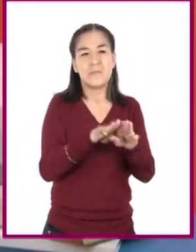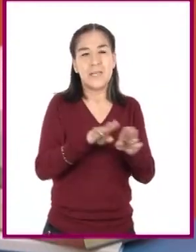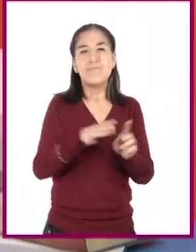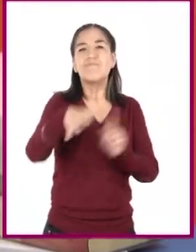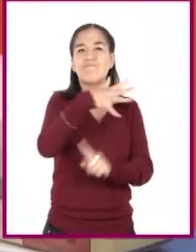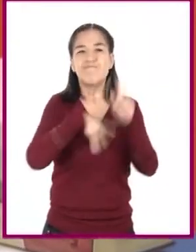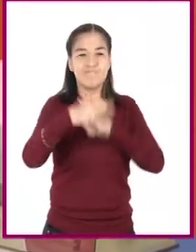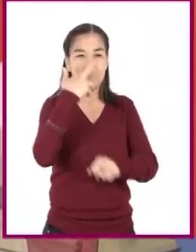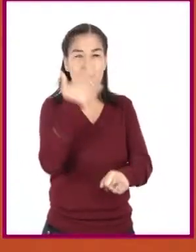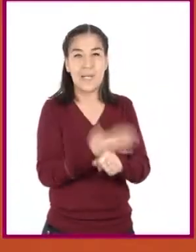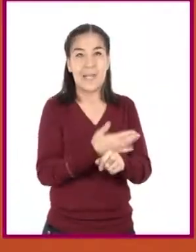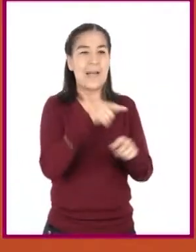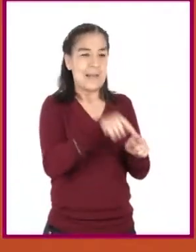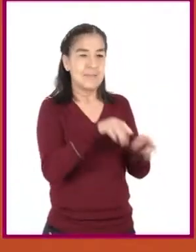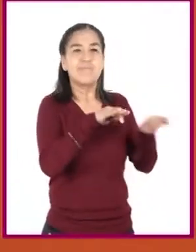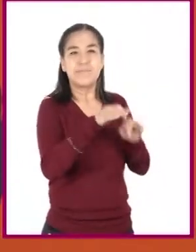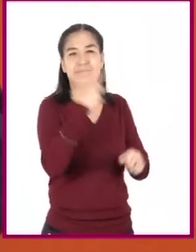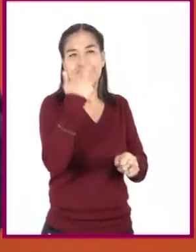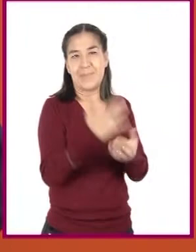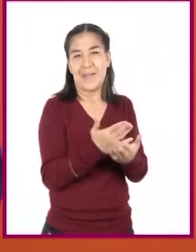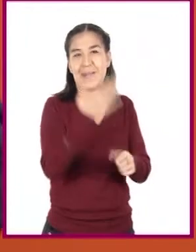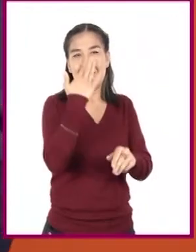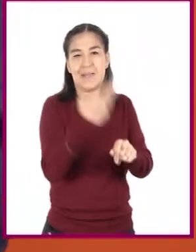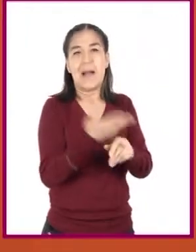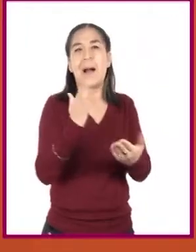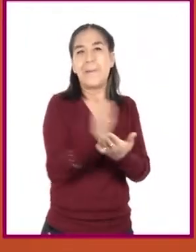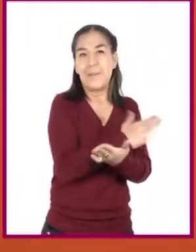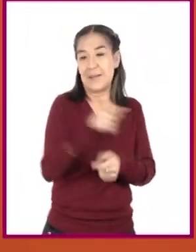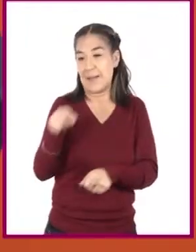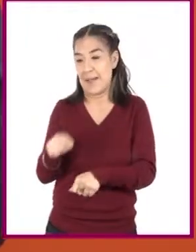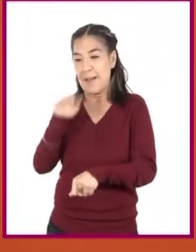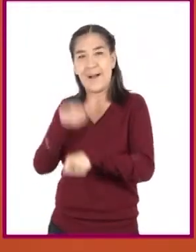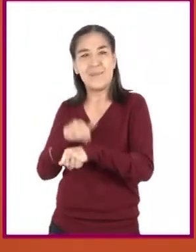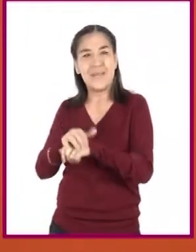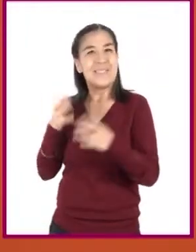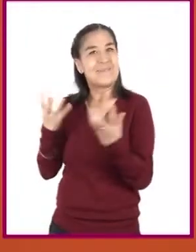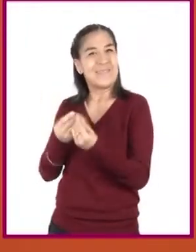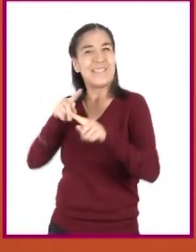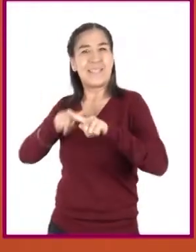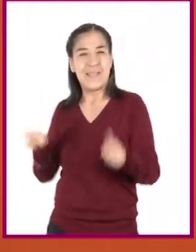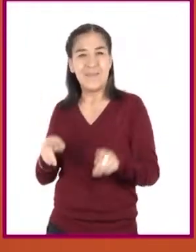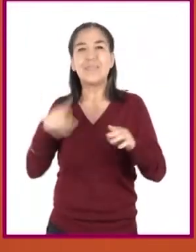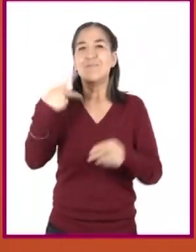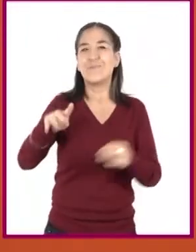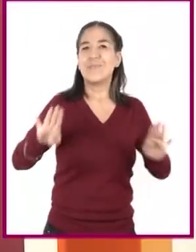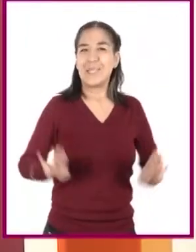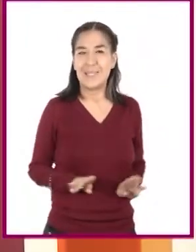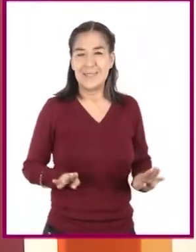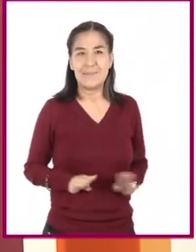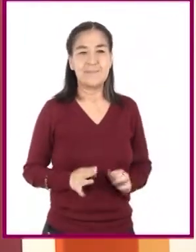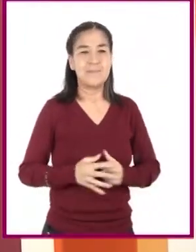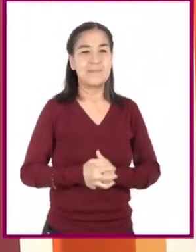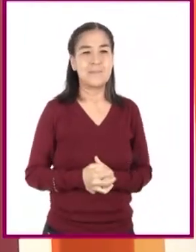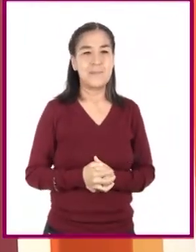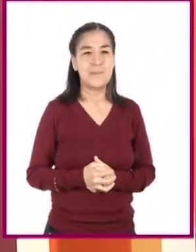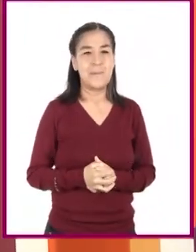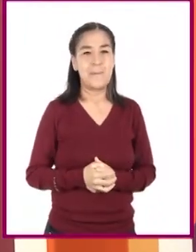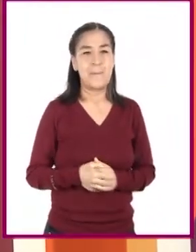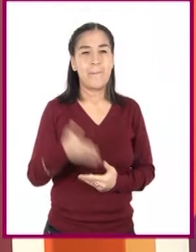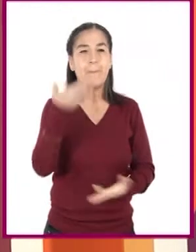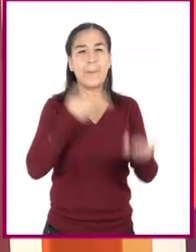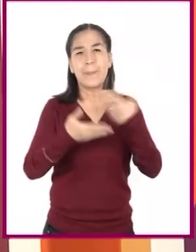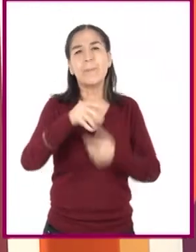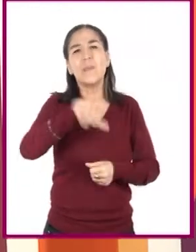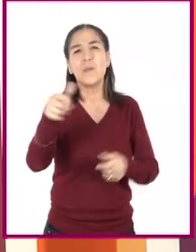otra forma con sus amigas. Es decir, tiene un rol como funcionaria y otro como amiga. La interacción con